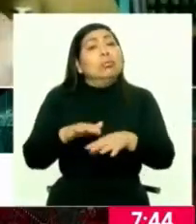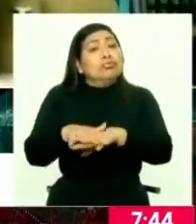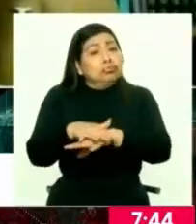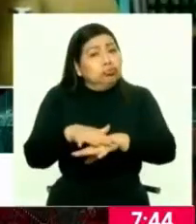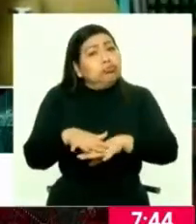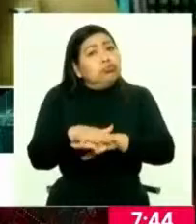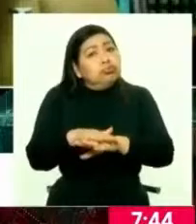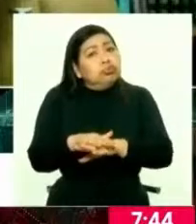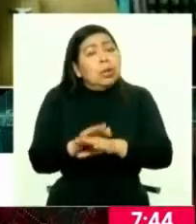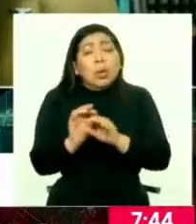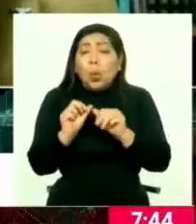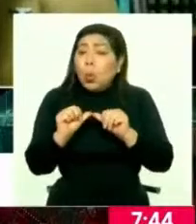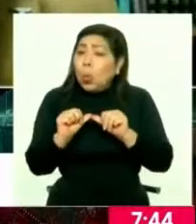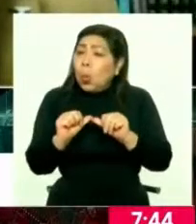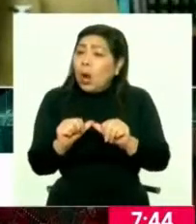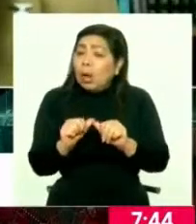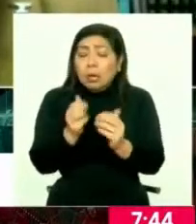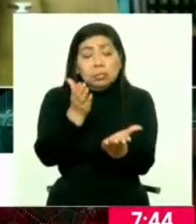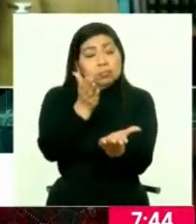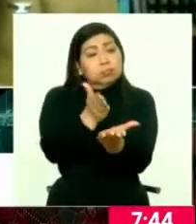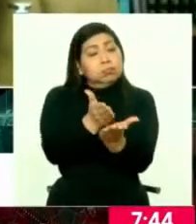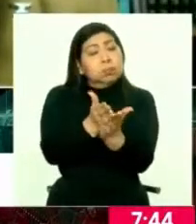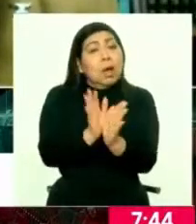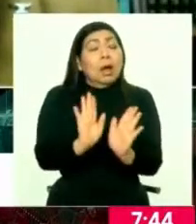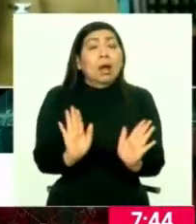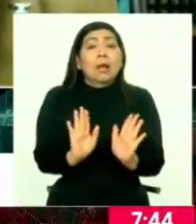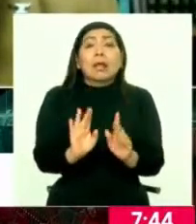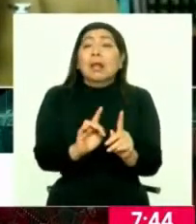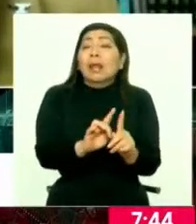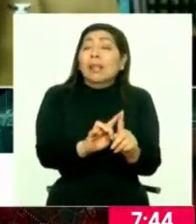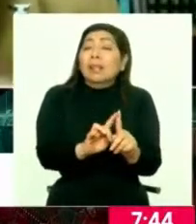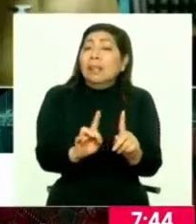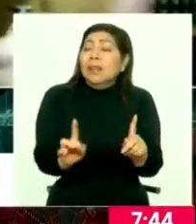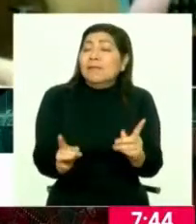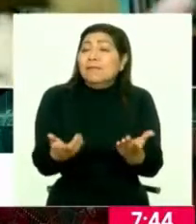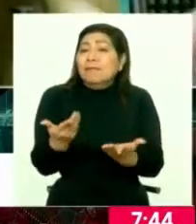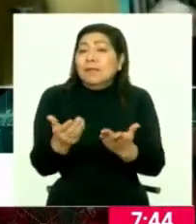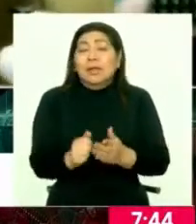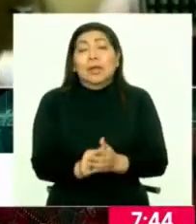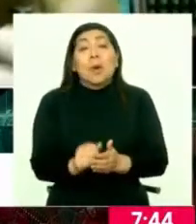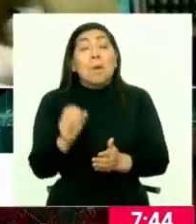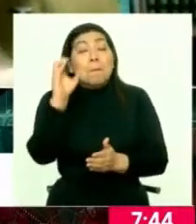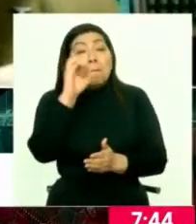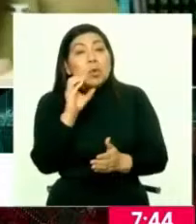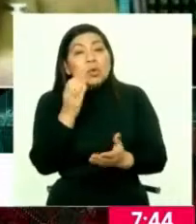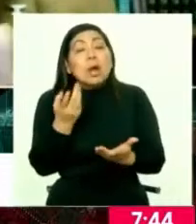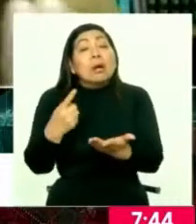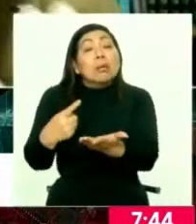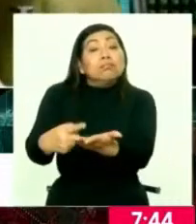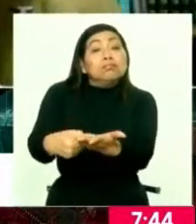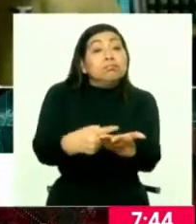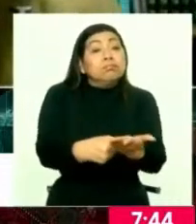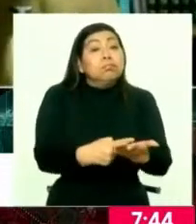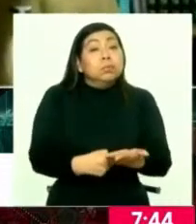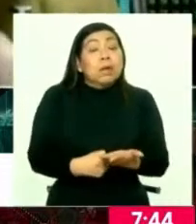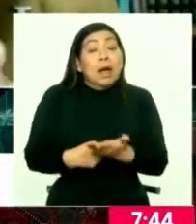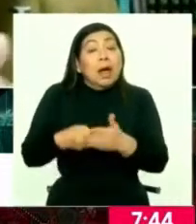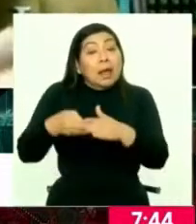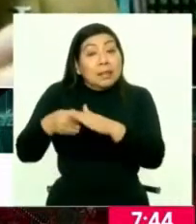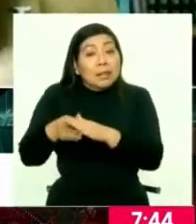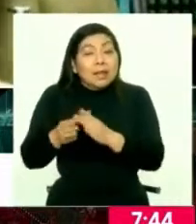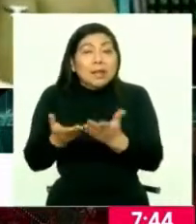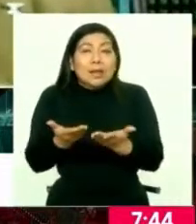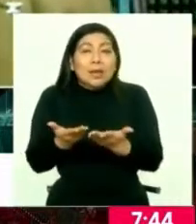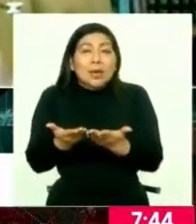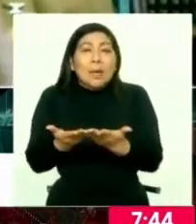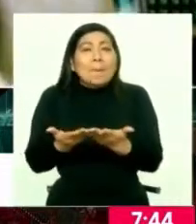trata de mantener la neutralidad, tratan de buscar siempre el consenso. Solo al interior del Reino Unido